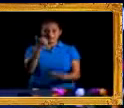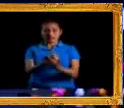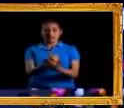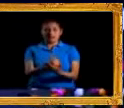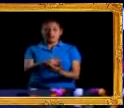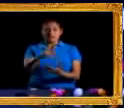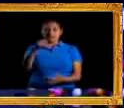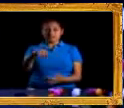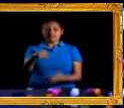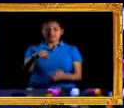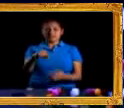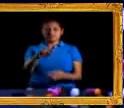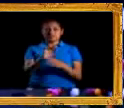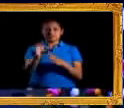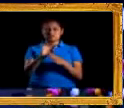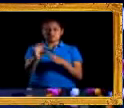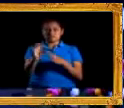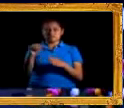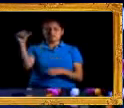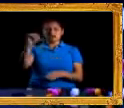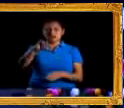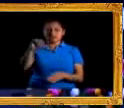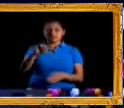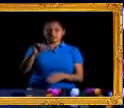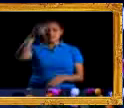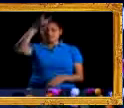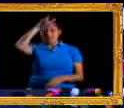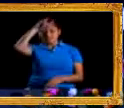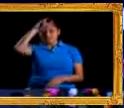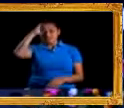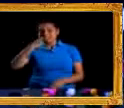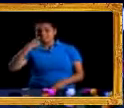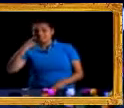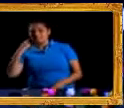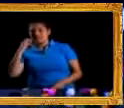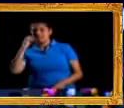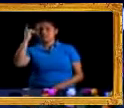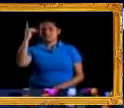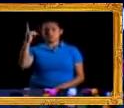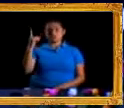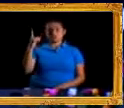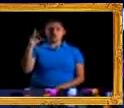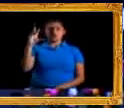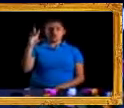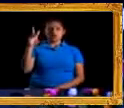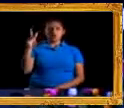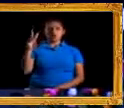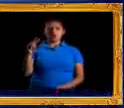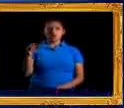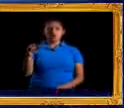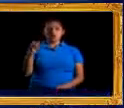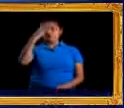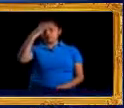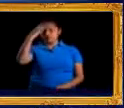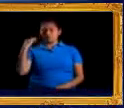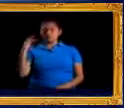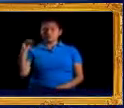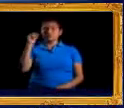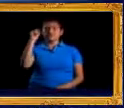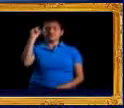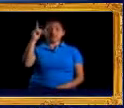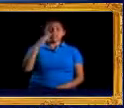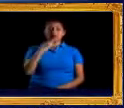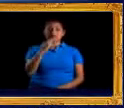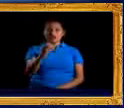De este sistema corrupto, Satanás tienta al Señor, y no olvidemos que él,